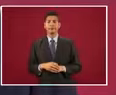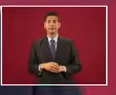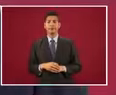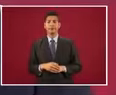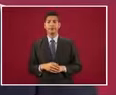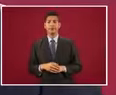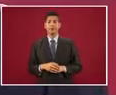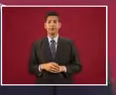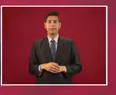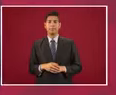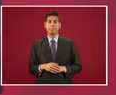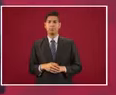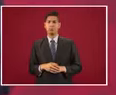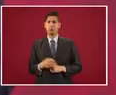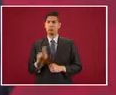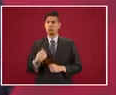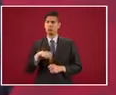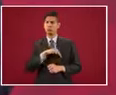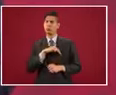Se consiguió